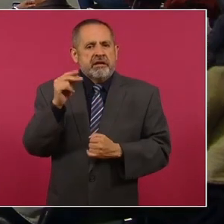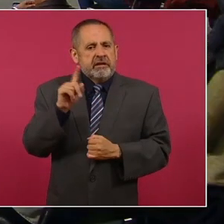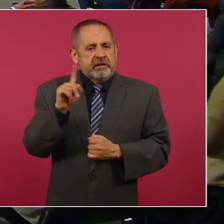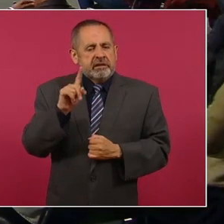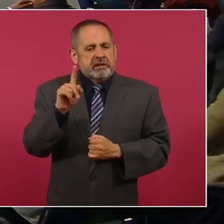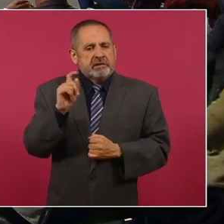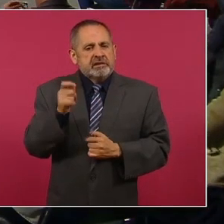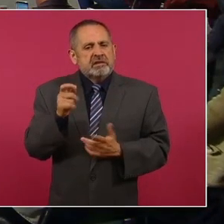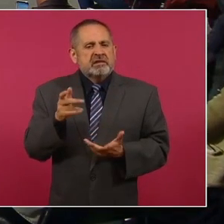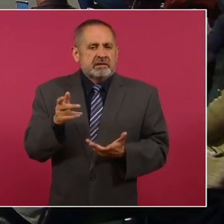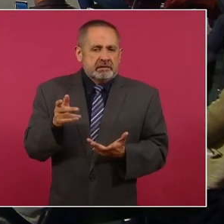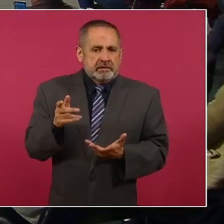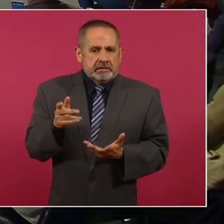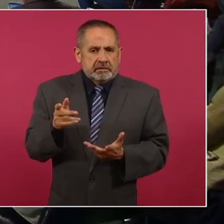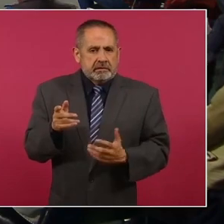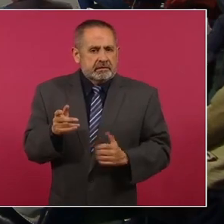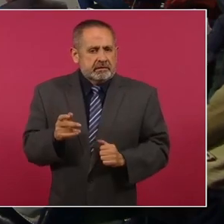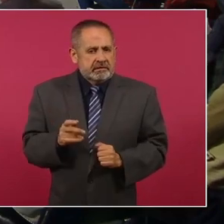lo